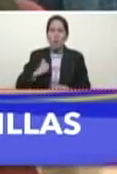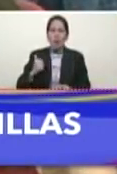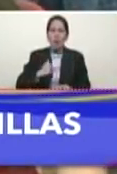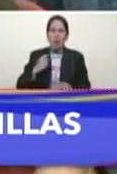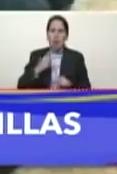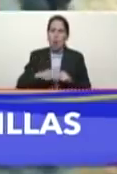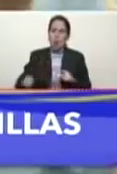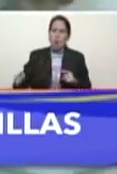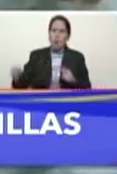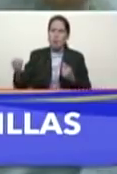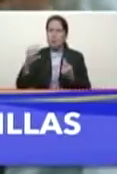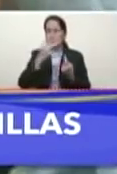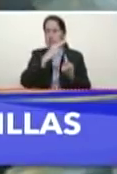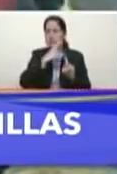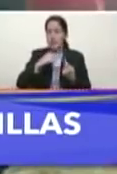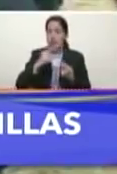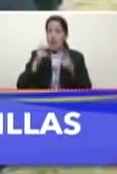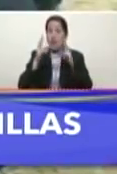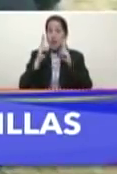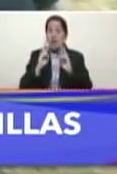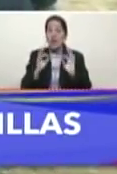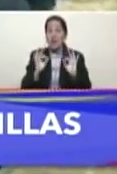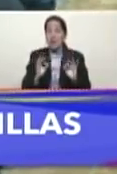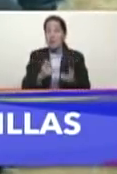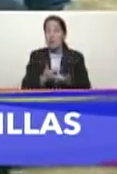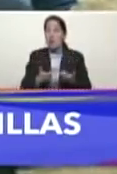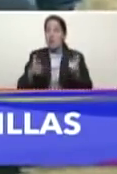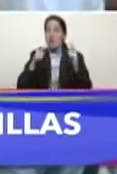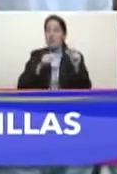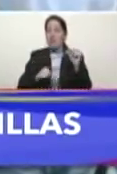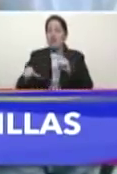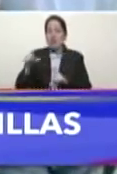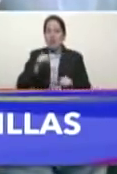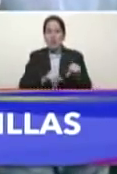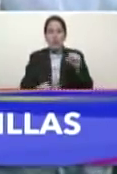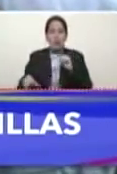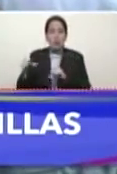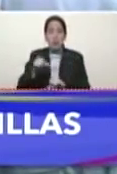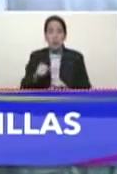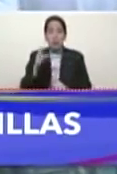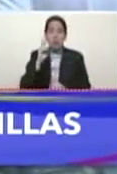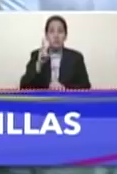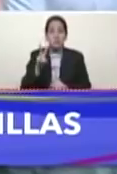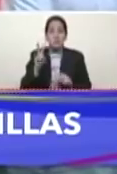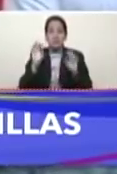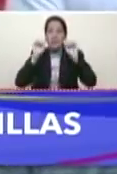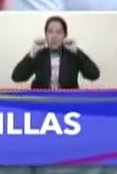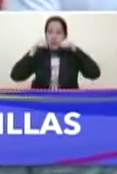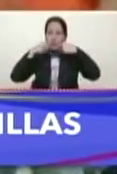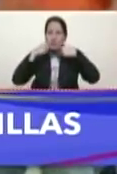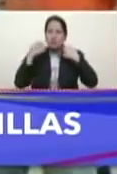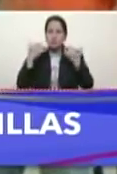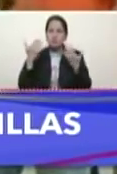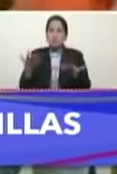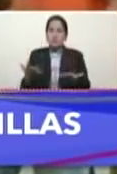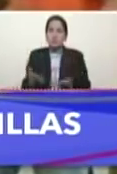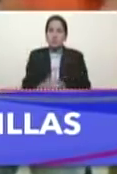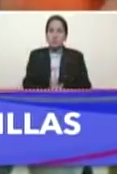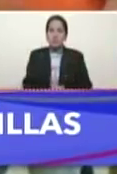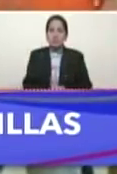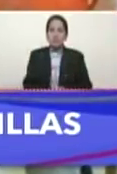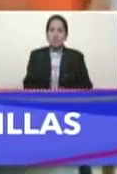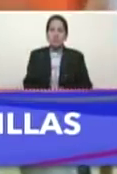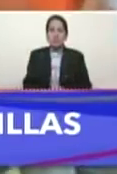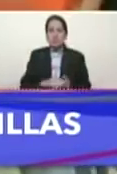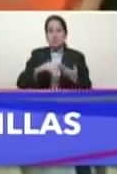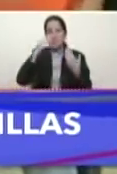y libre de agroquímicos. Él nos contará esa experiencia hermosa de aportar un grano de maíz a la soberanía agroalimentaria. Saludos,